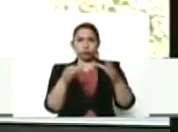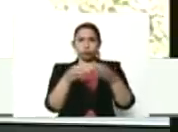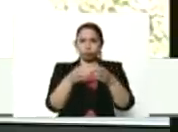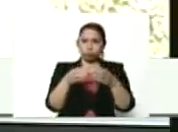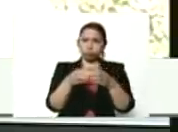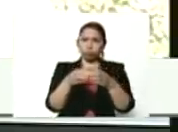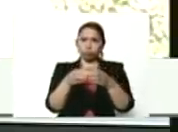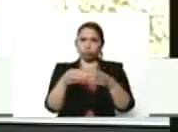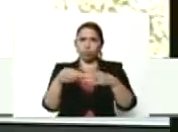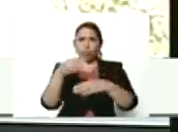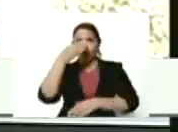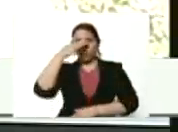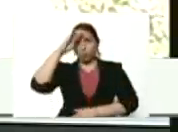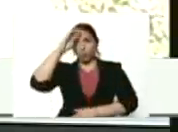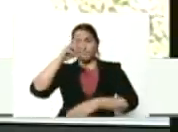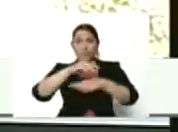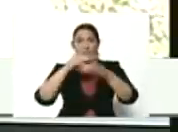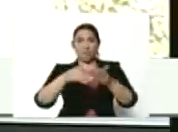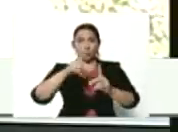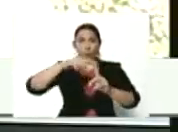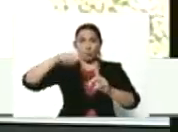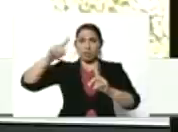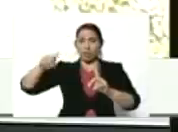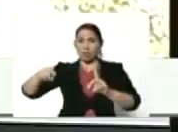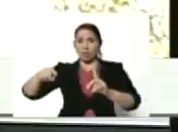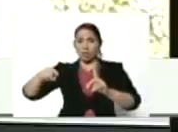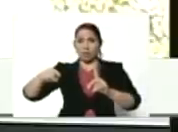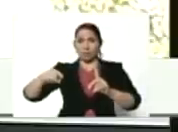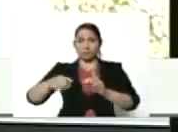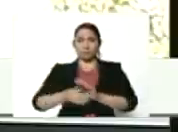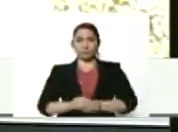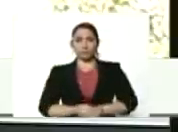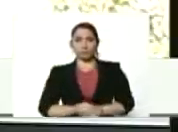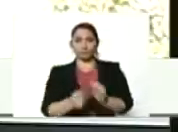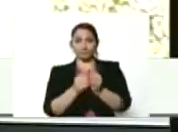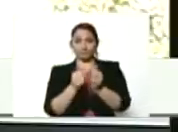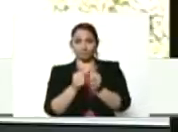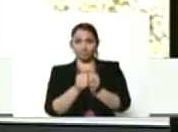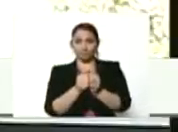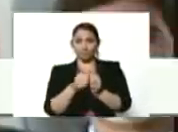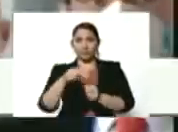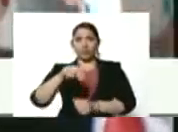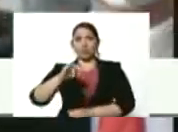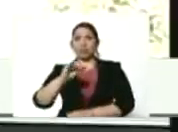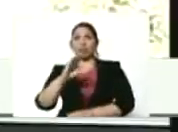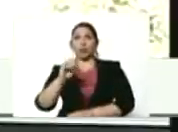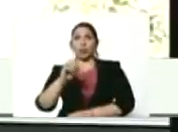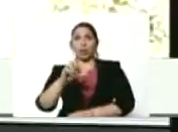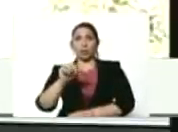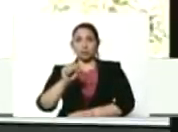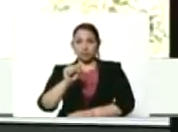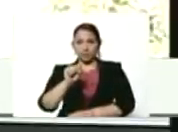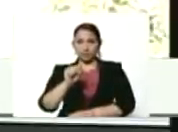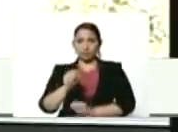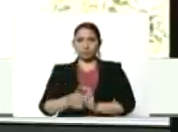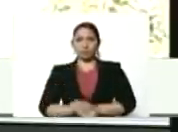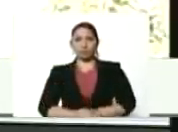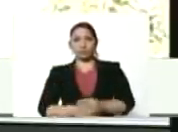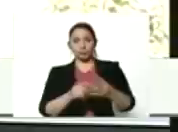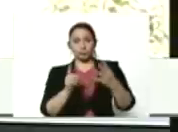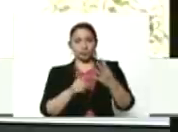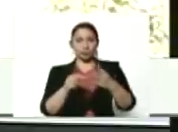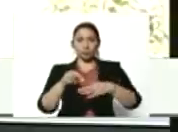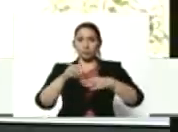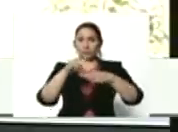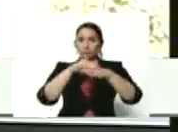el ministro de Energía y Minas, Nicolás Libán Arronte, la